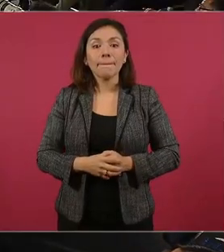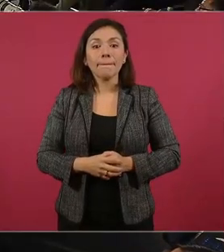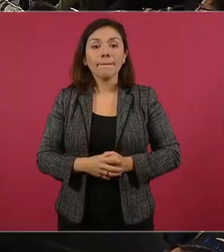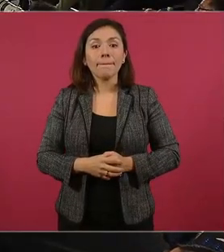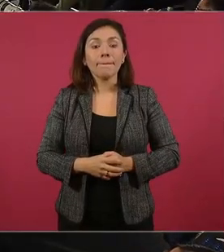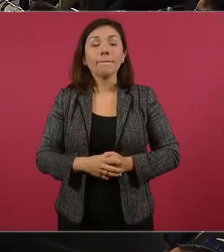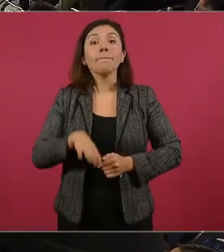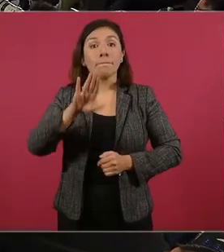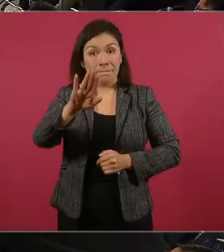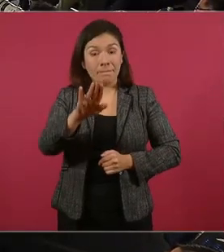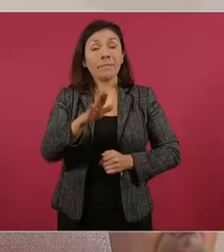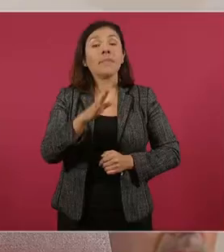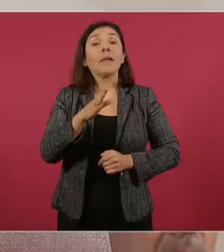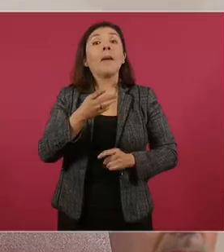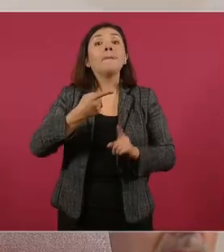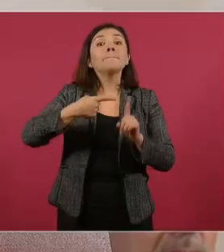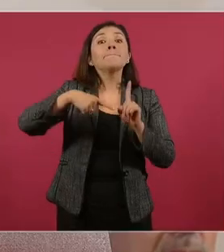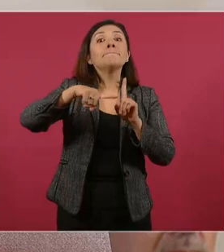Más